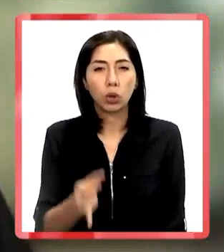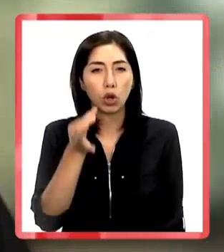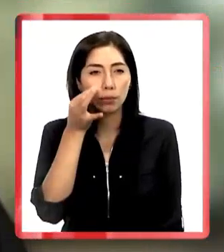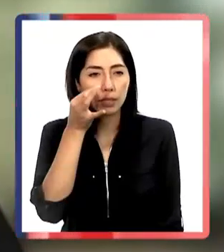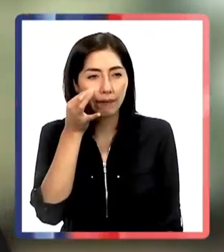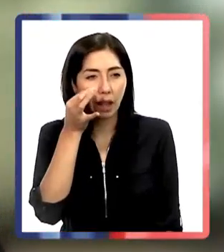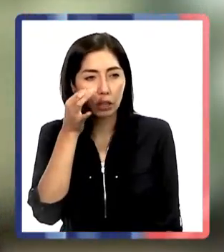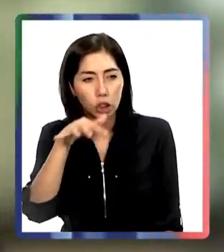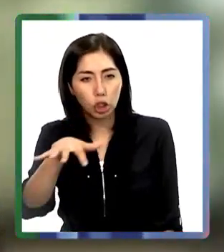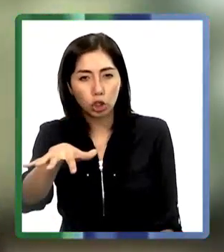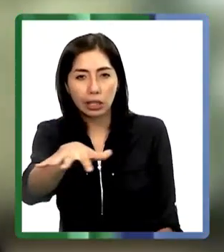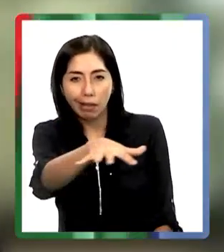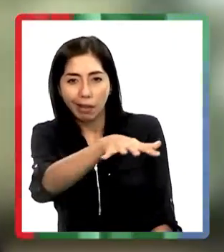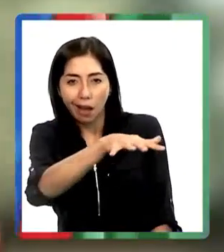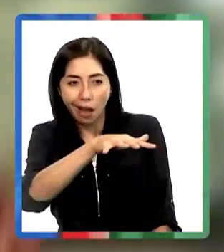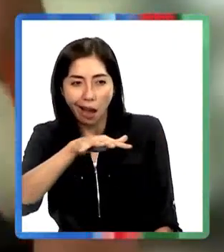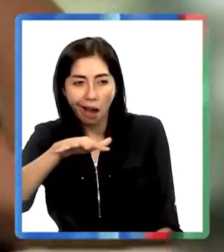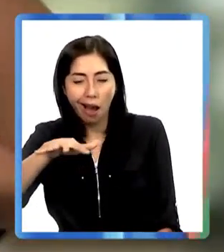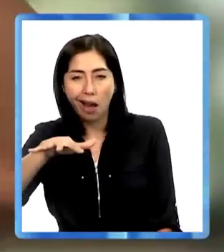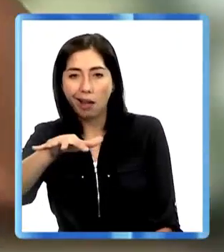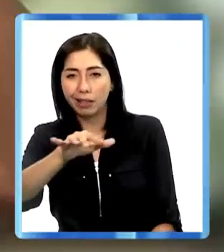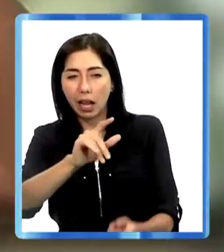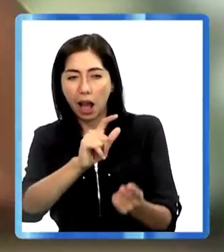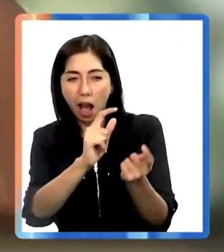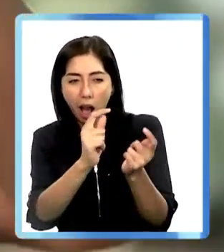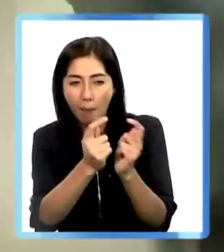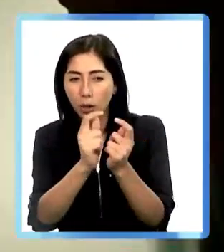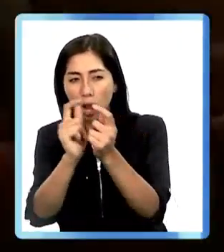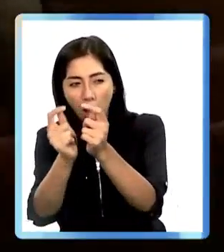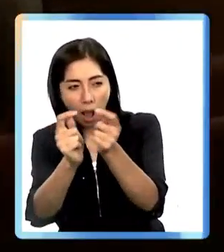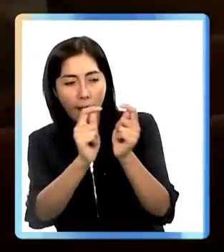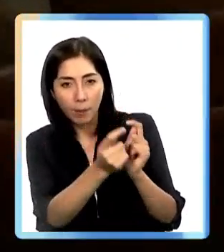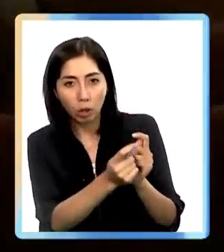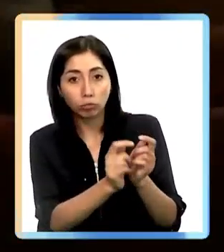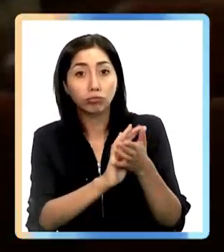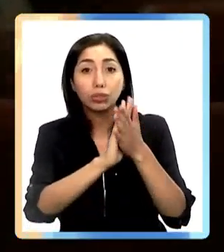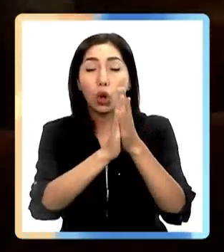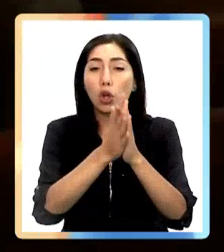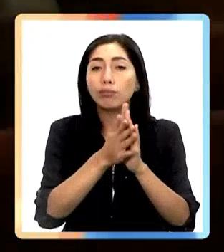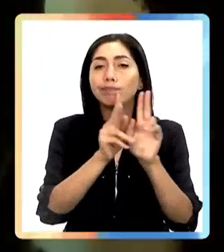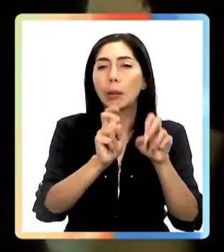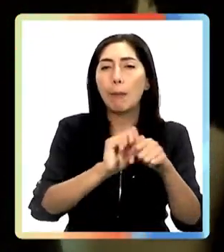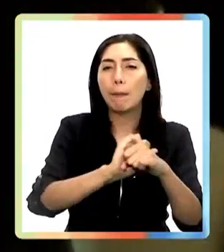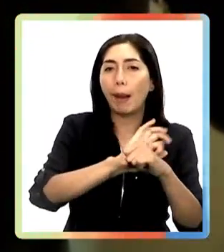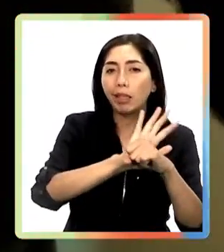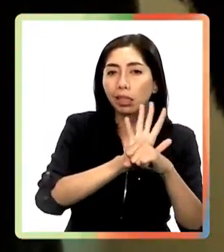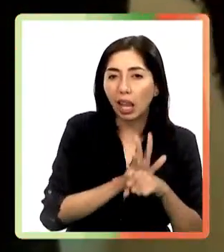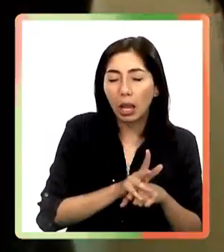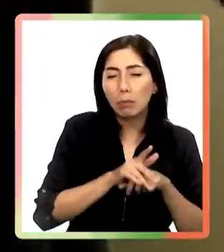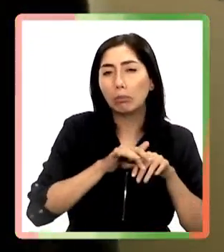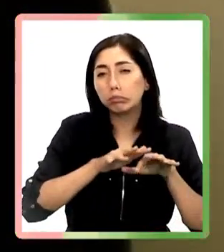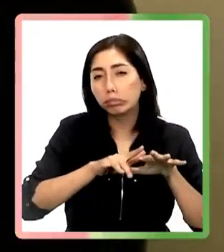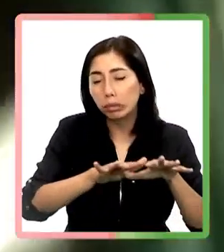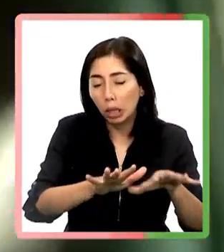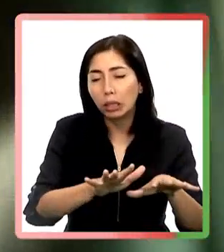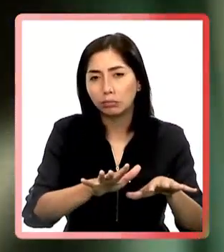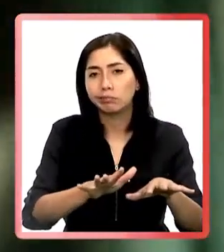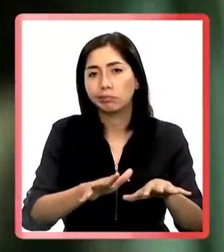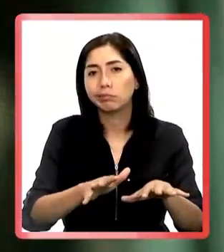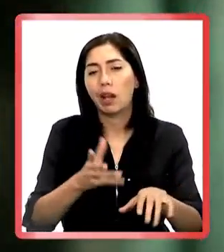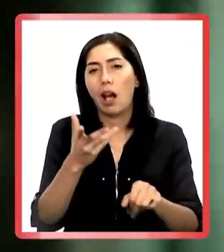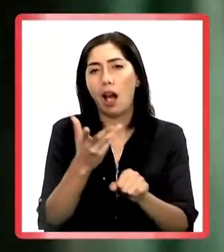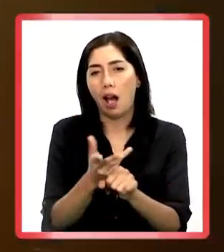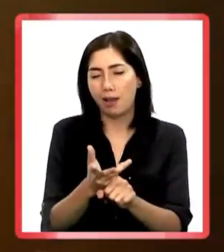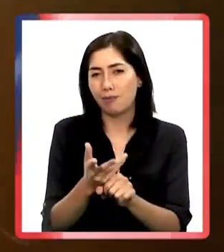mirando objetivamente en nuestra sociedad, los cambios, todo lo que significó la pandemia y que todavía sigue